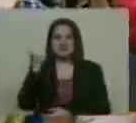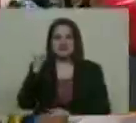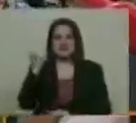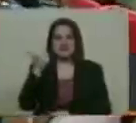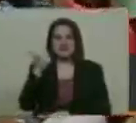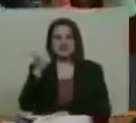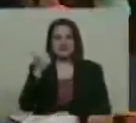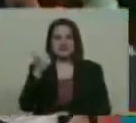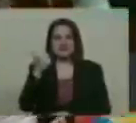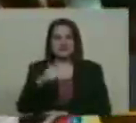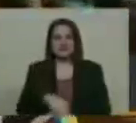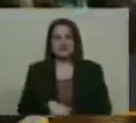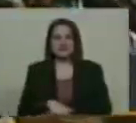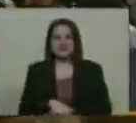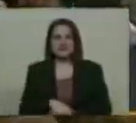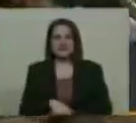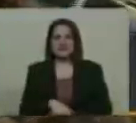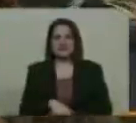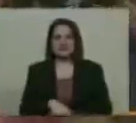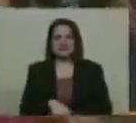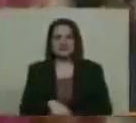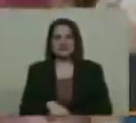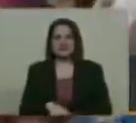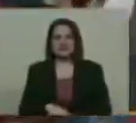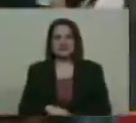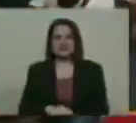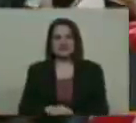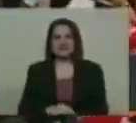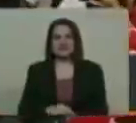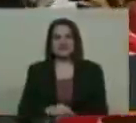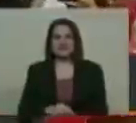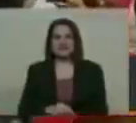Vamos entonces, con mucho amor, mujeres,